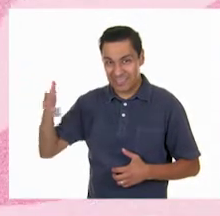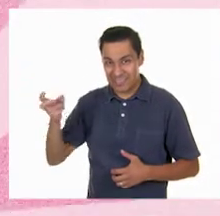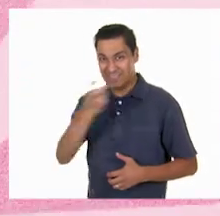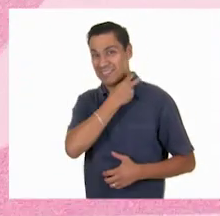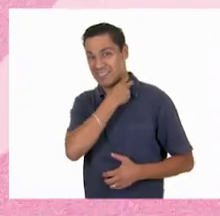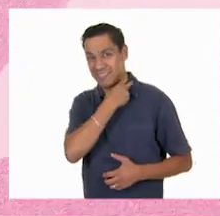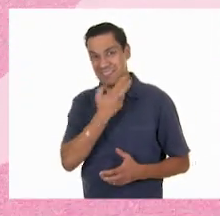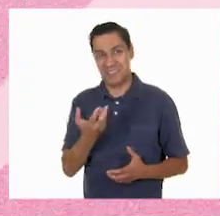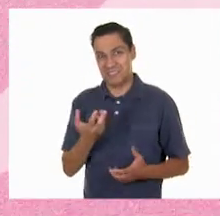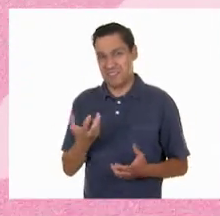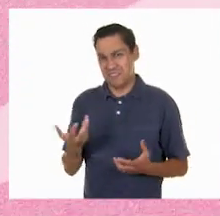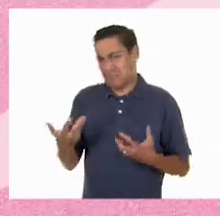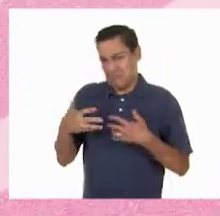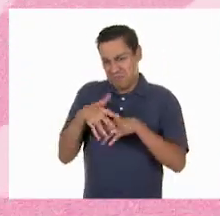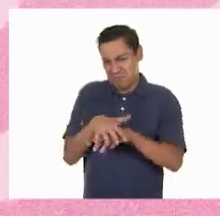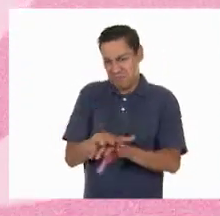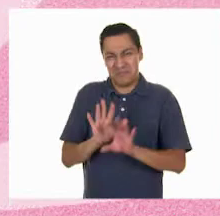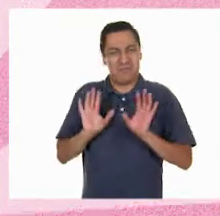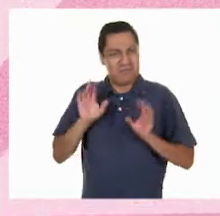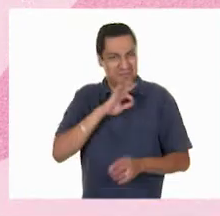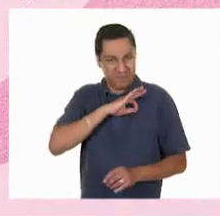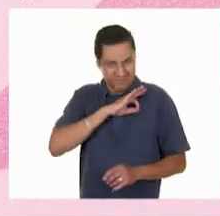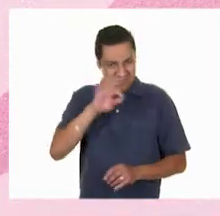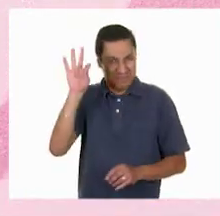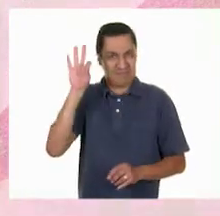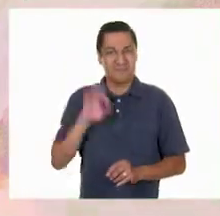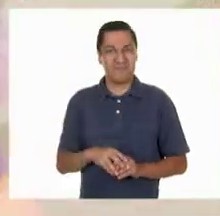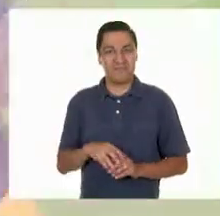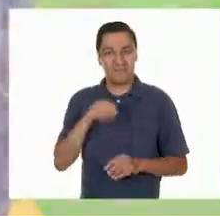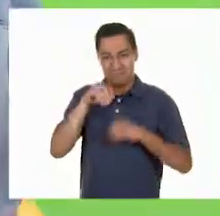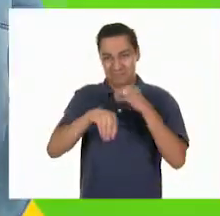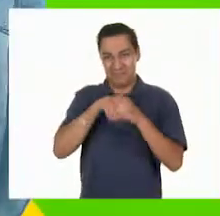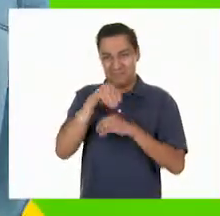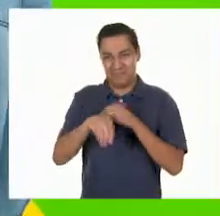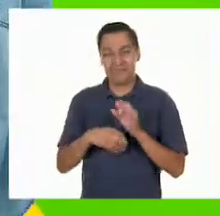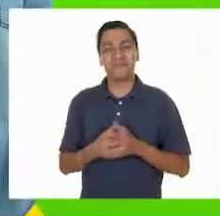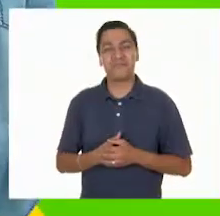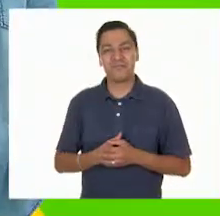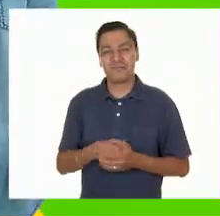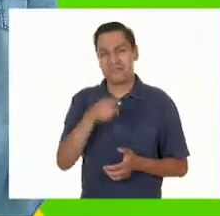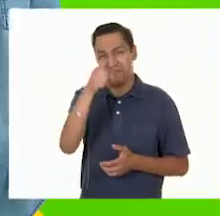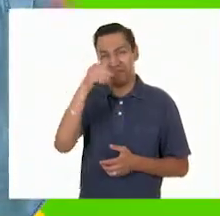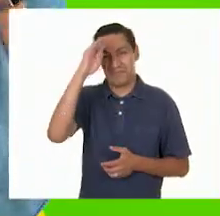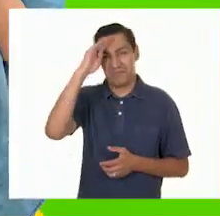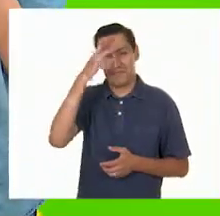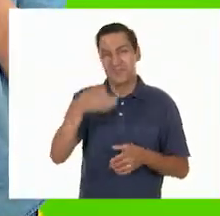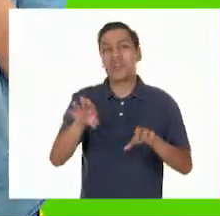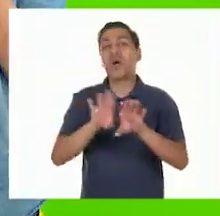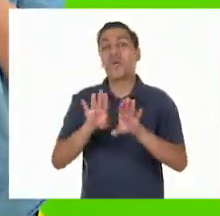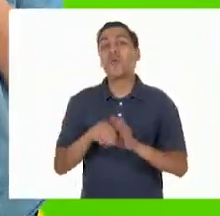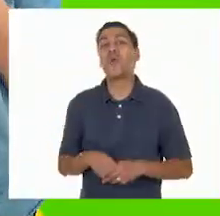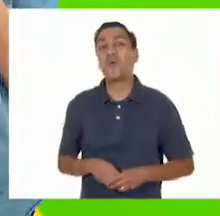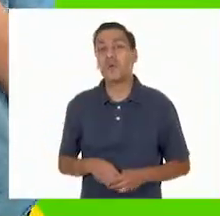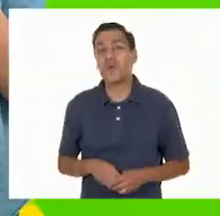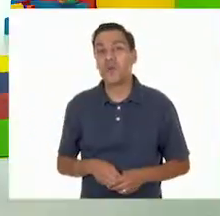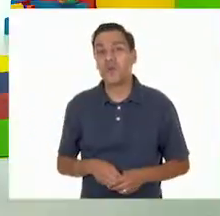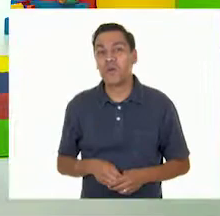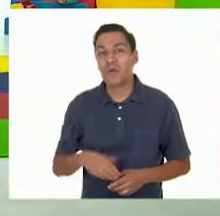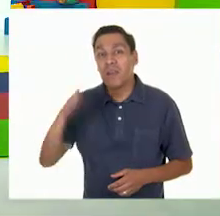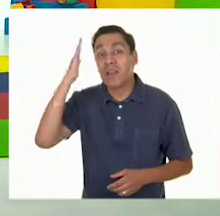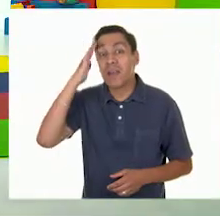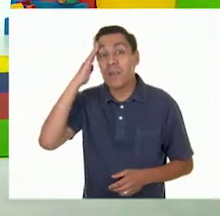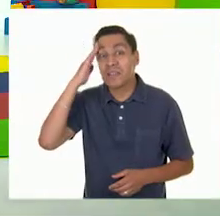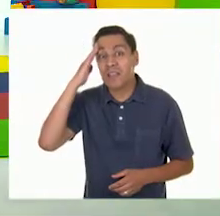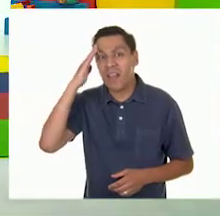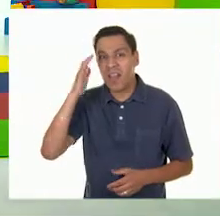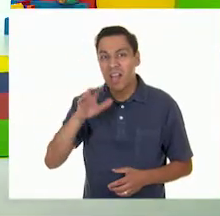qué ideas tan geniales tienes ustedes como imaginan su alebrijes este conejo cabeza de